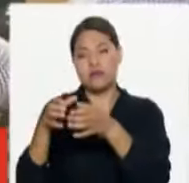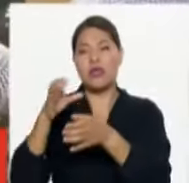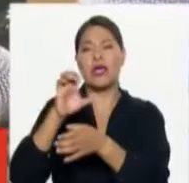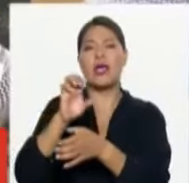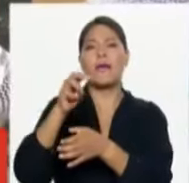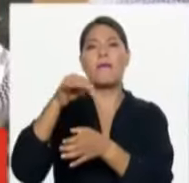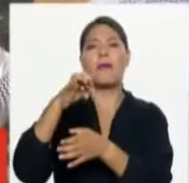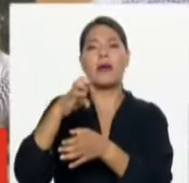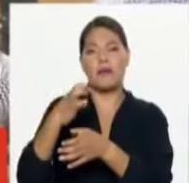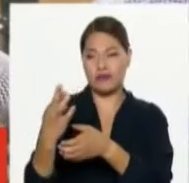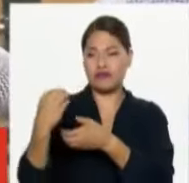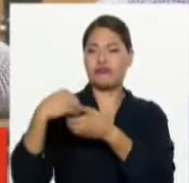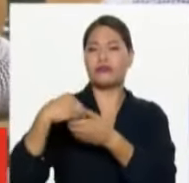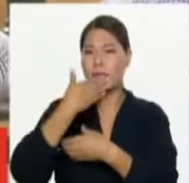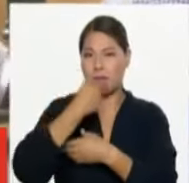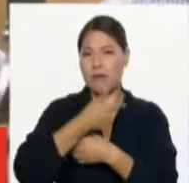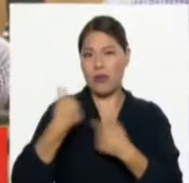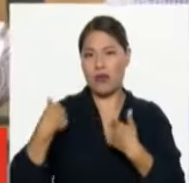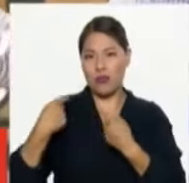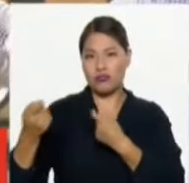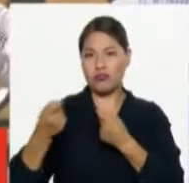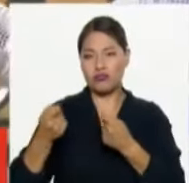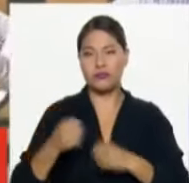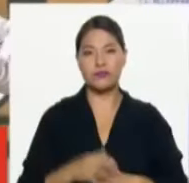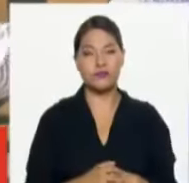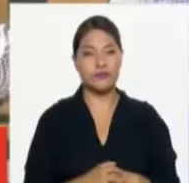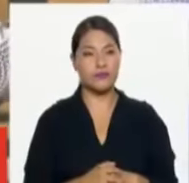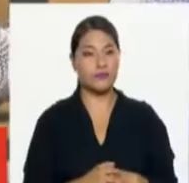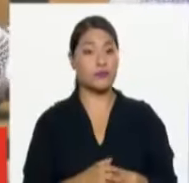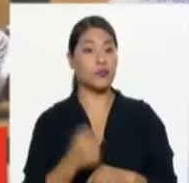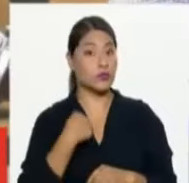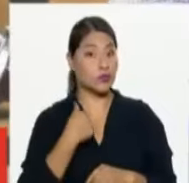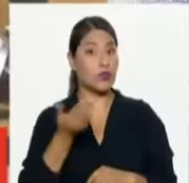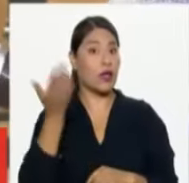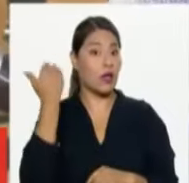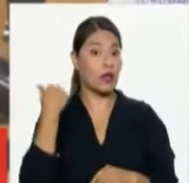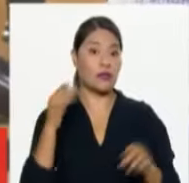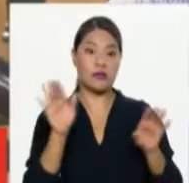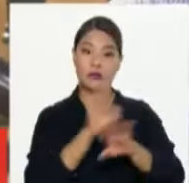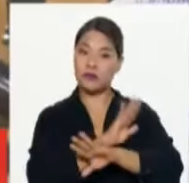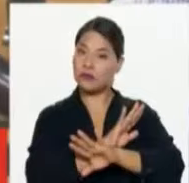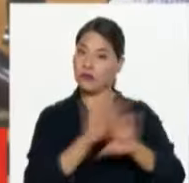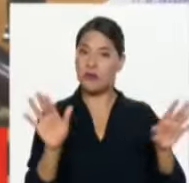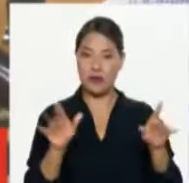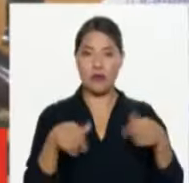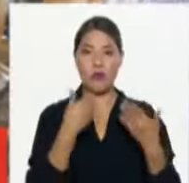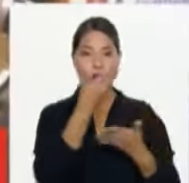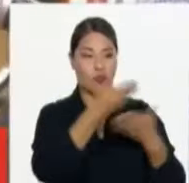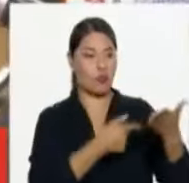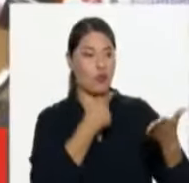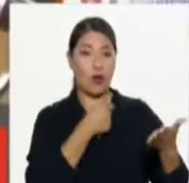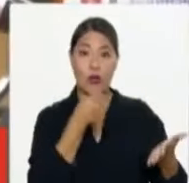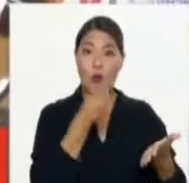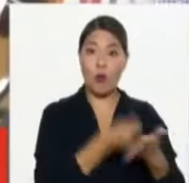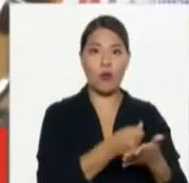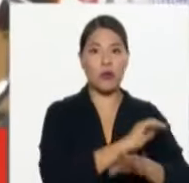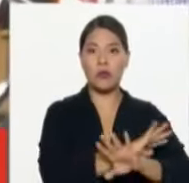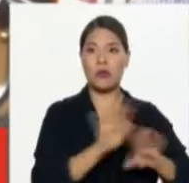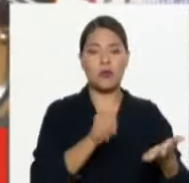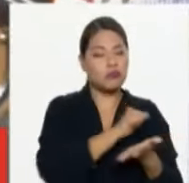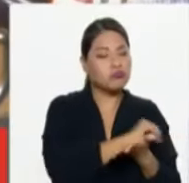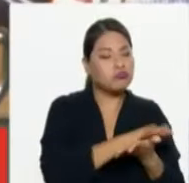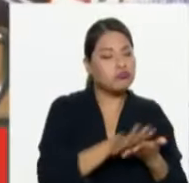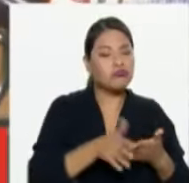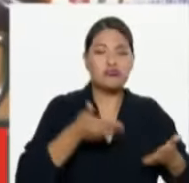de enero. Esperemos, amigos, que los peajes no se suben porque esto sería caótico. A 17 soles podría